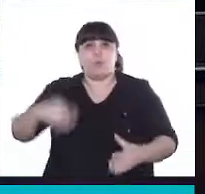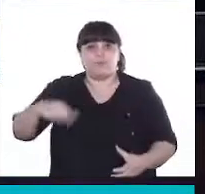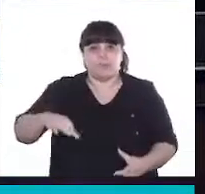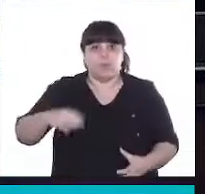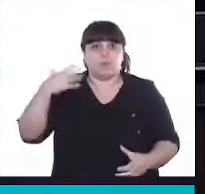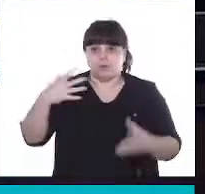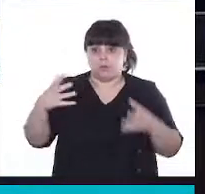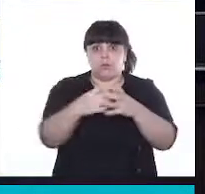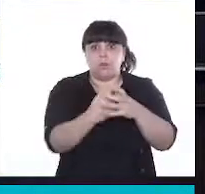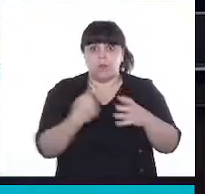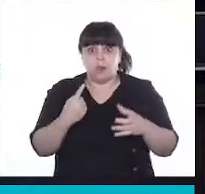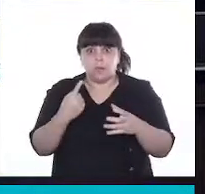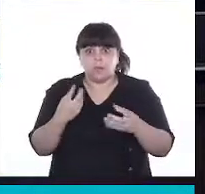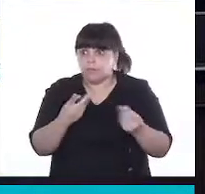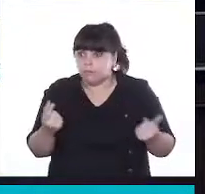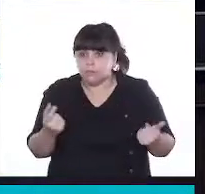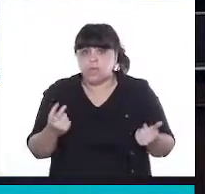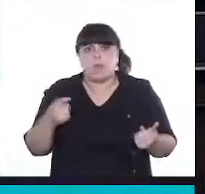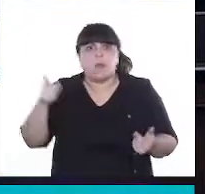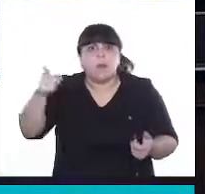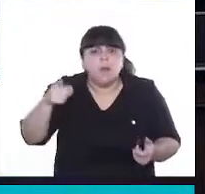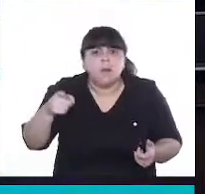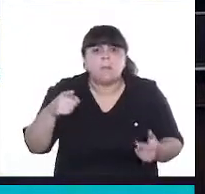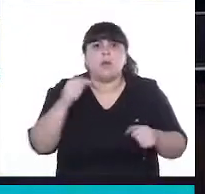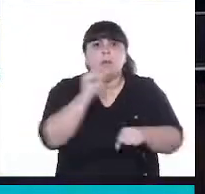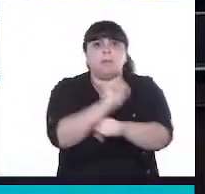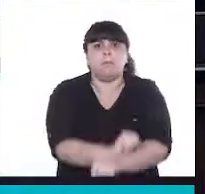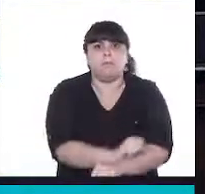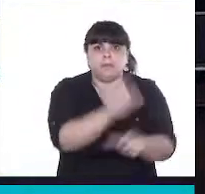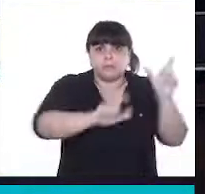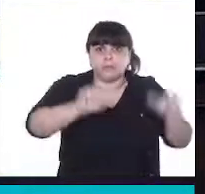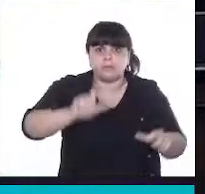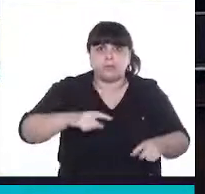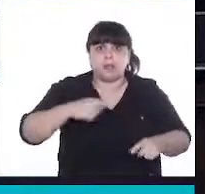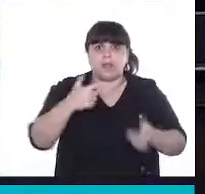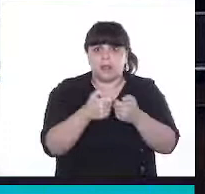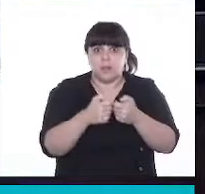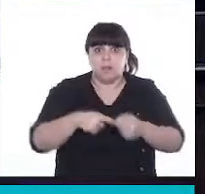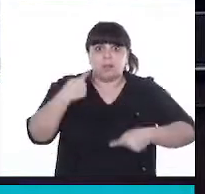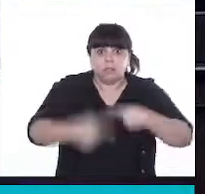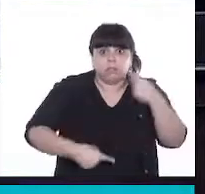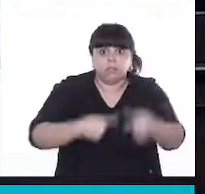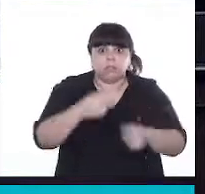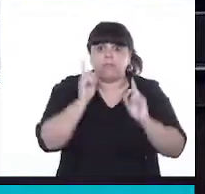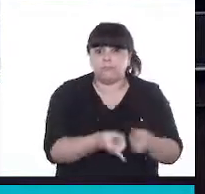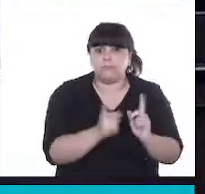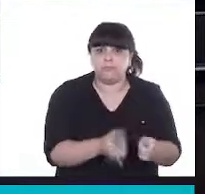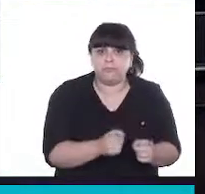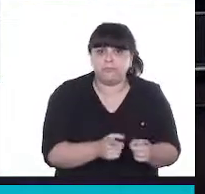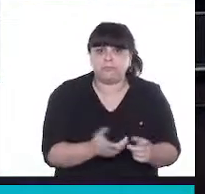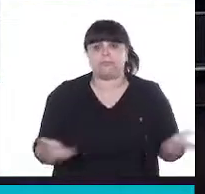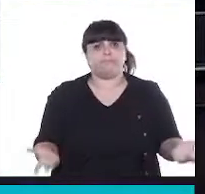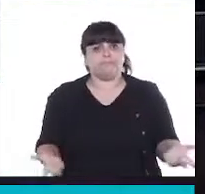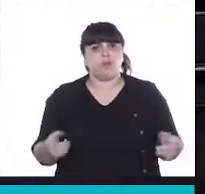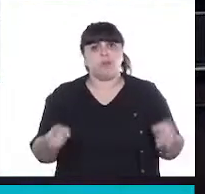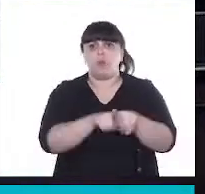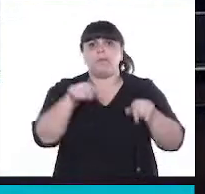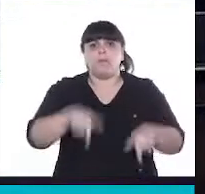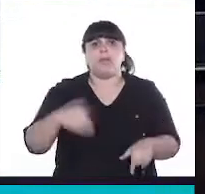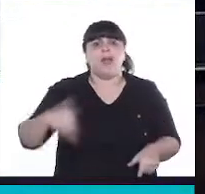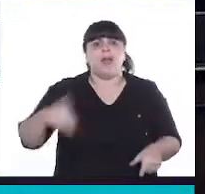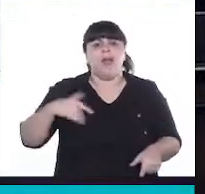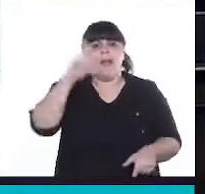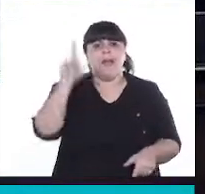y los presos siguen utilizando los celulares como siempre sucede en esta argentina de